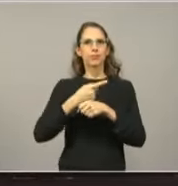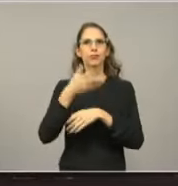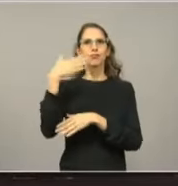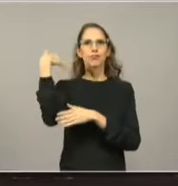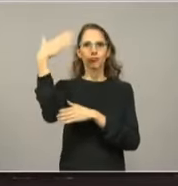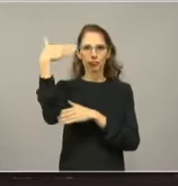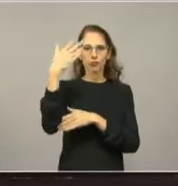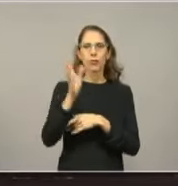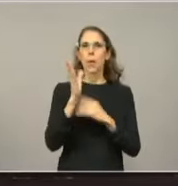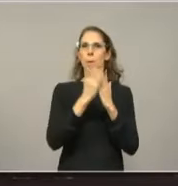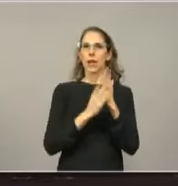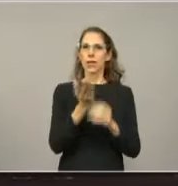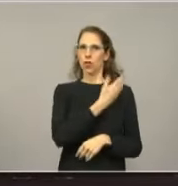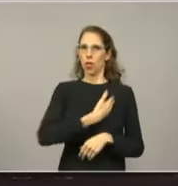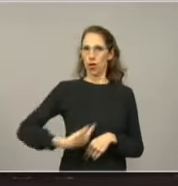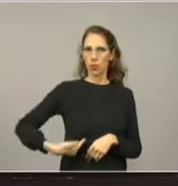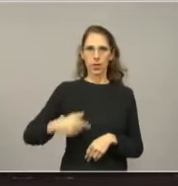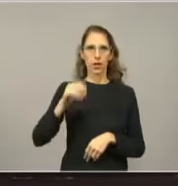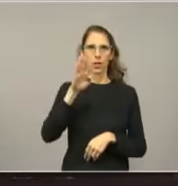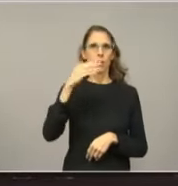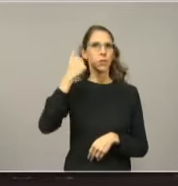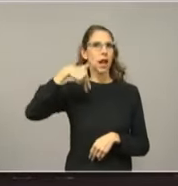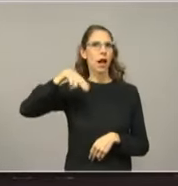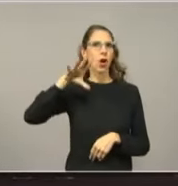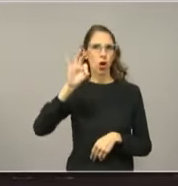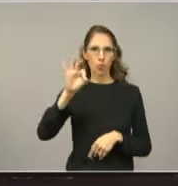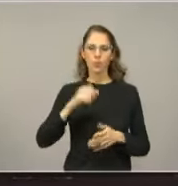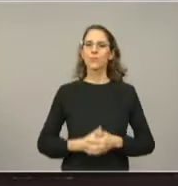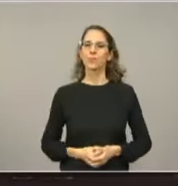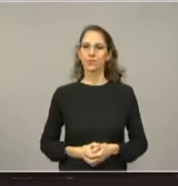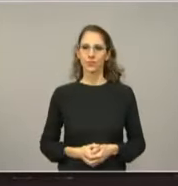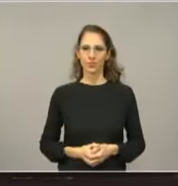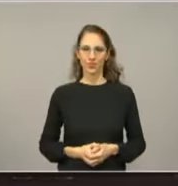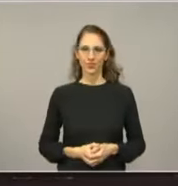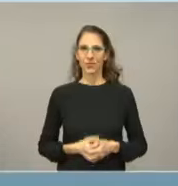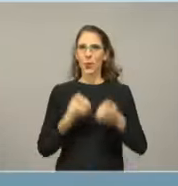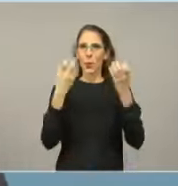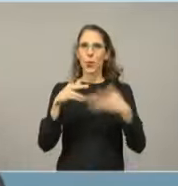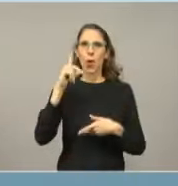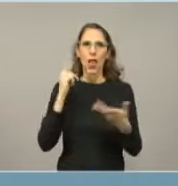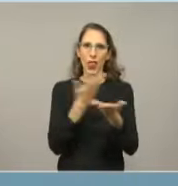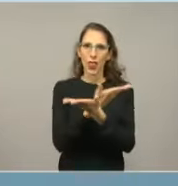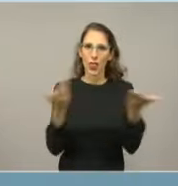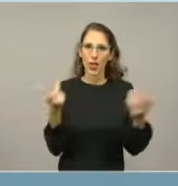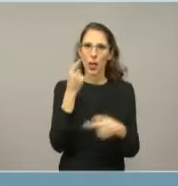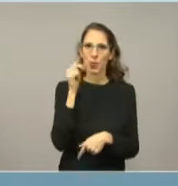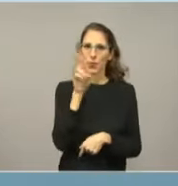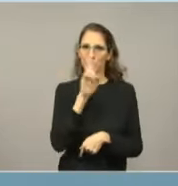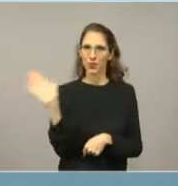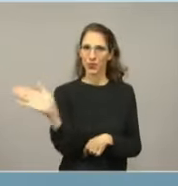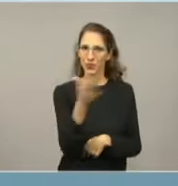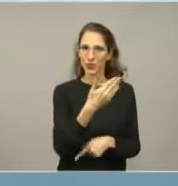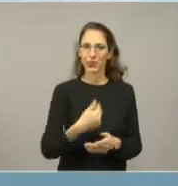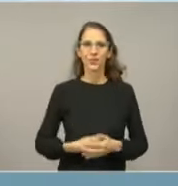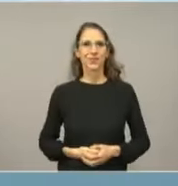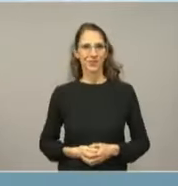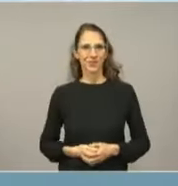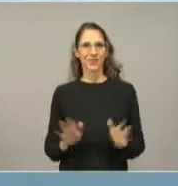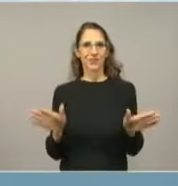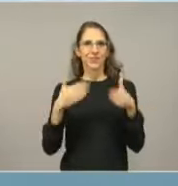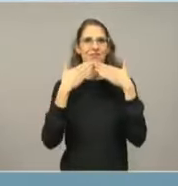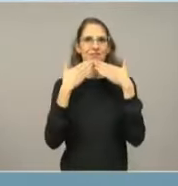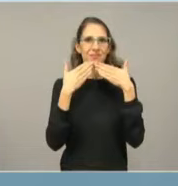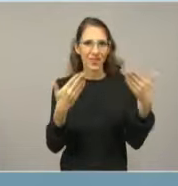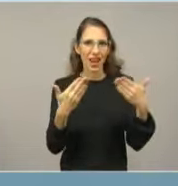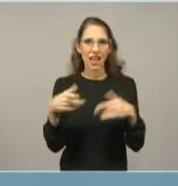señor ministro de gobierno Carlos bianco bueno buenos días a todos y a todas Gracias nuevamente por por estar